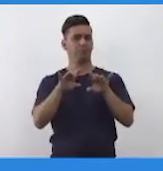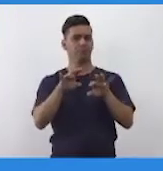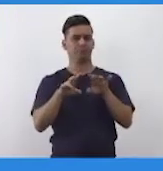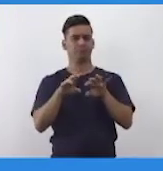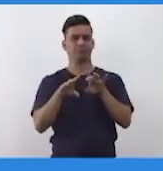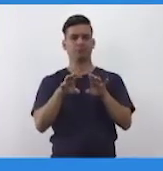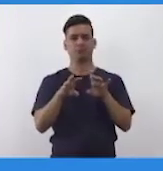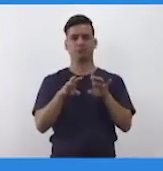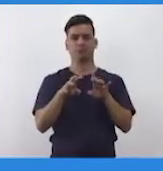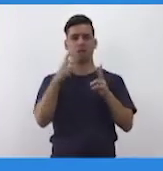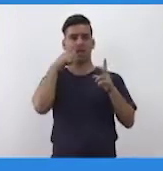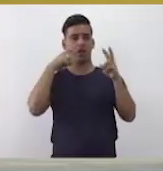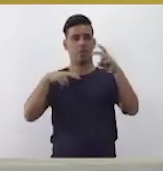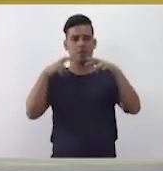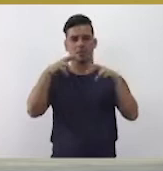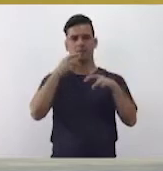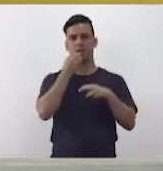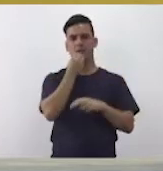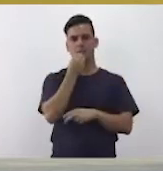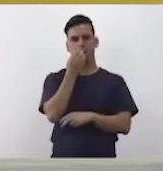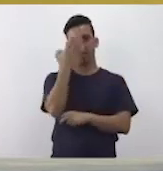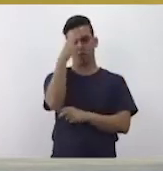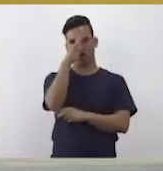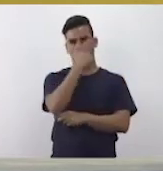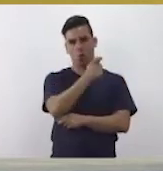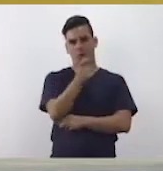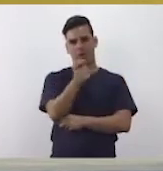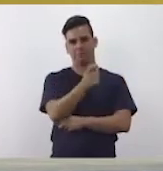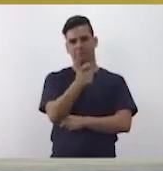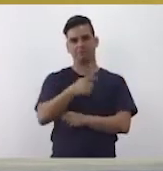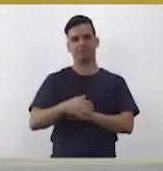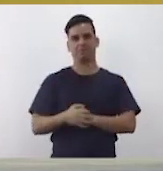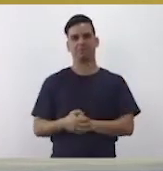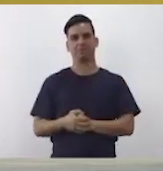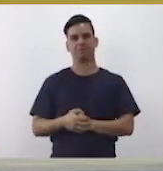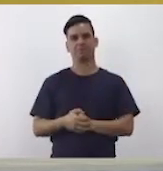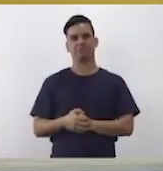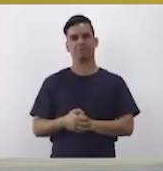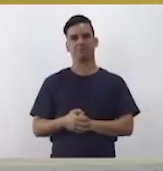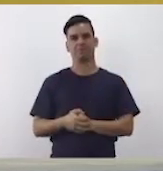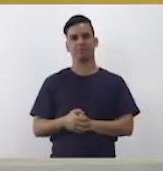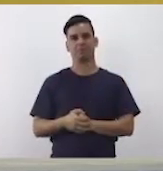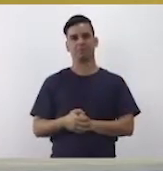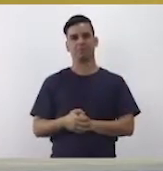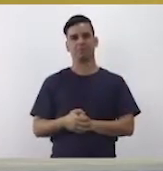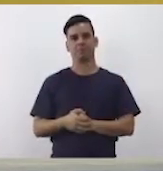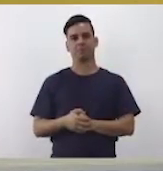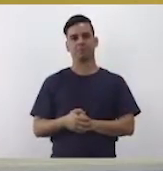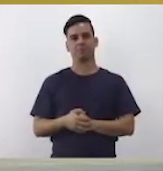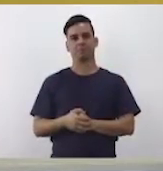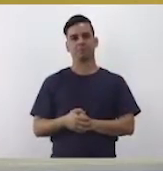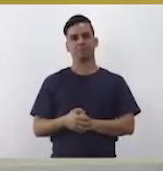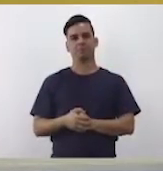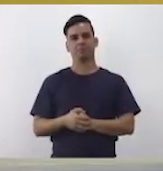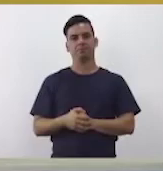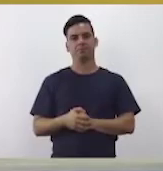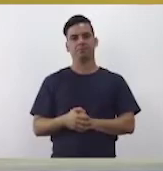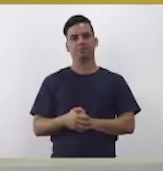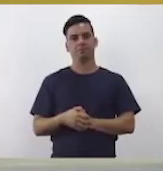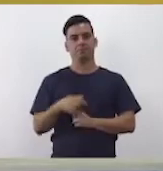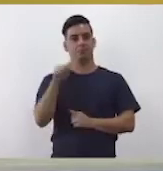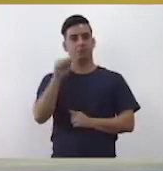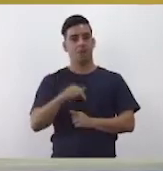condiciones de usarlo. Vamos entonces a referirnos al proceso de